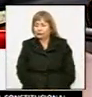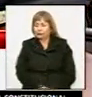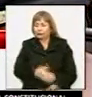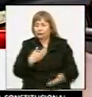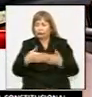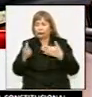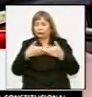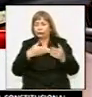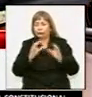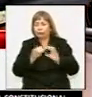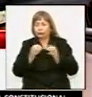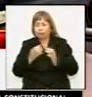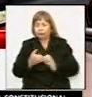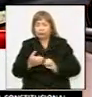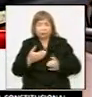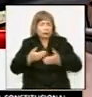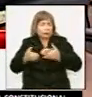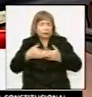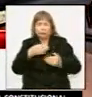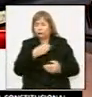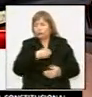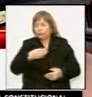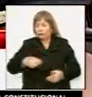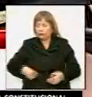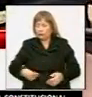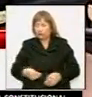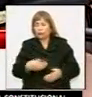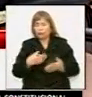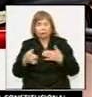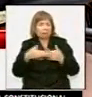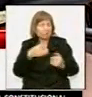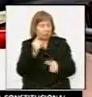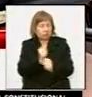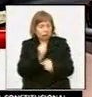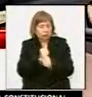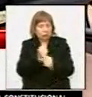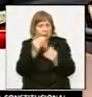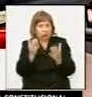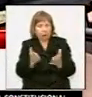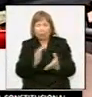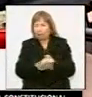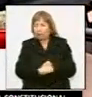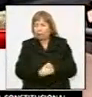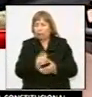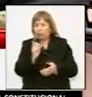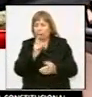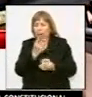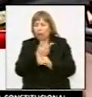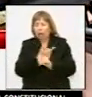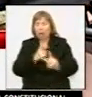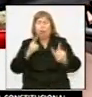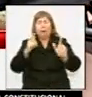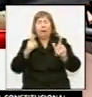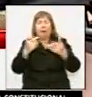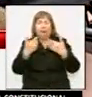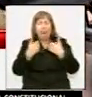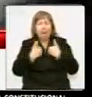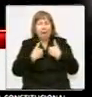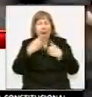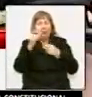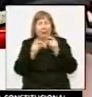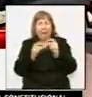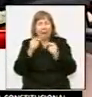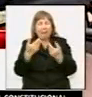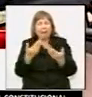cualquier sector, cualquier ministro, cualquier funcionario público no está libre de tener gente